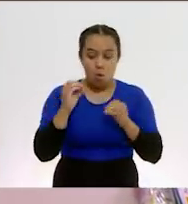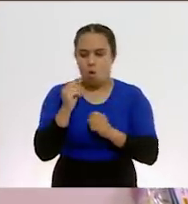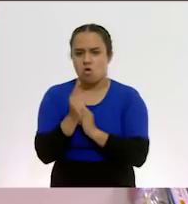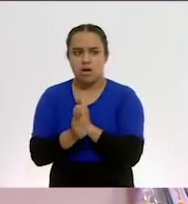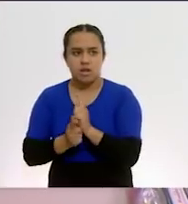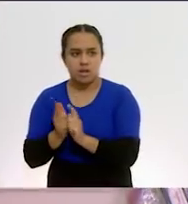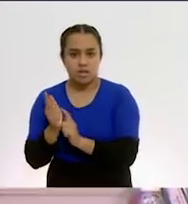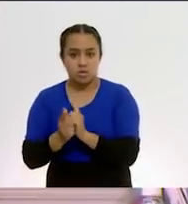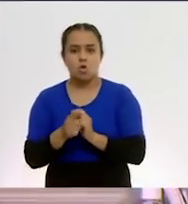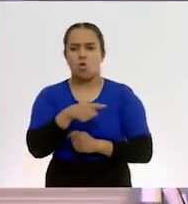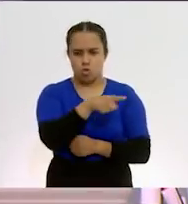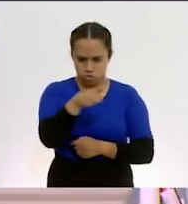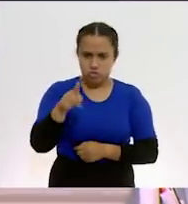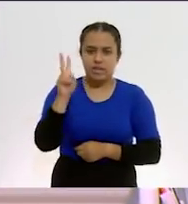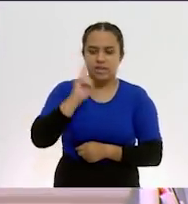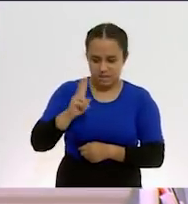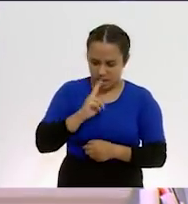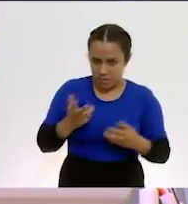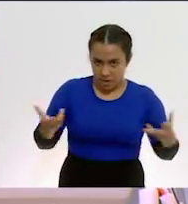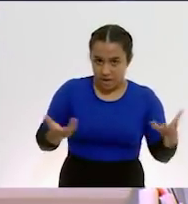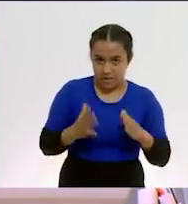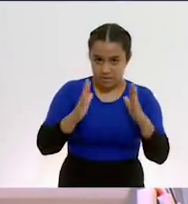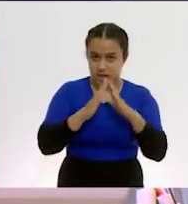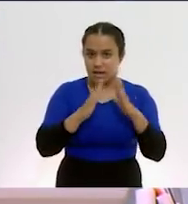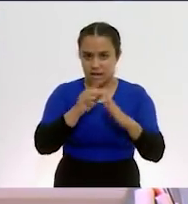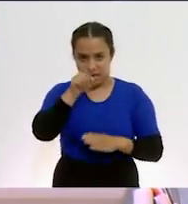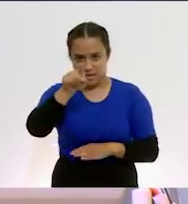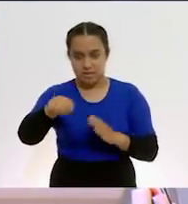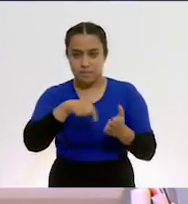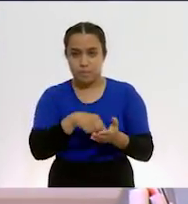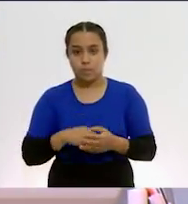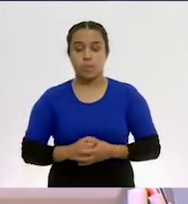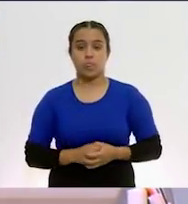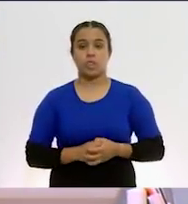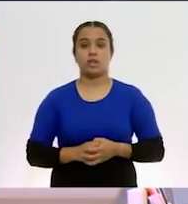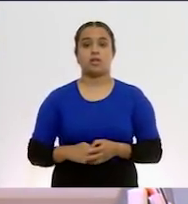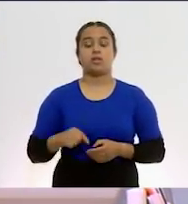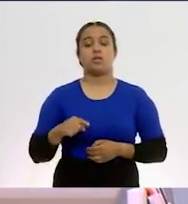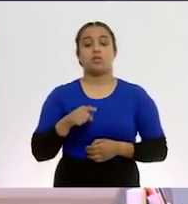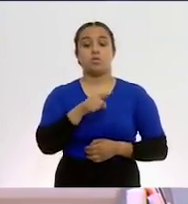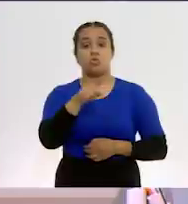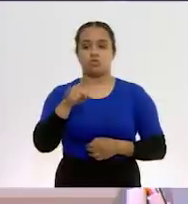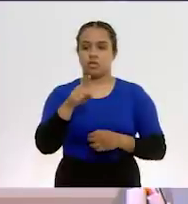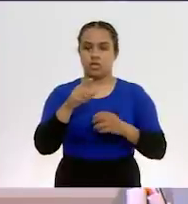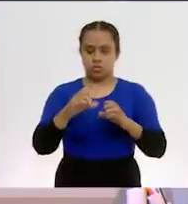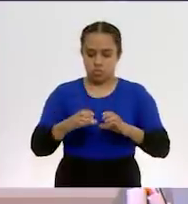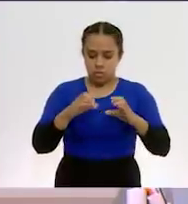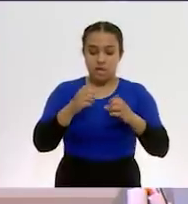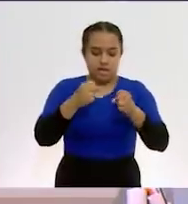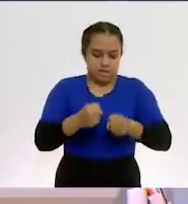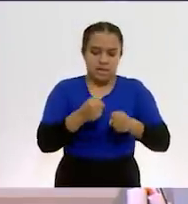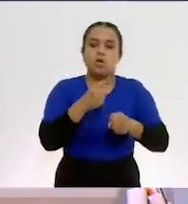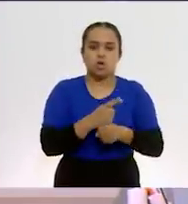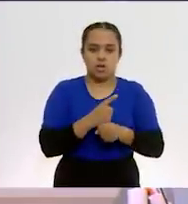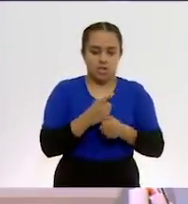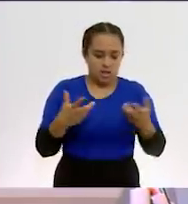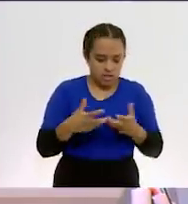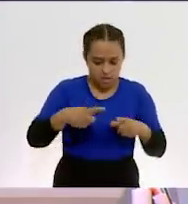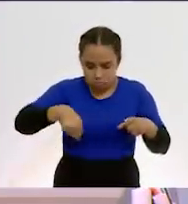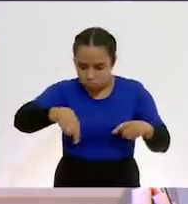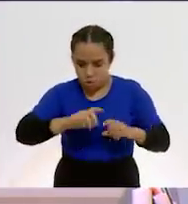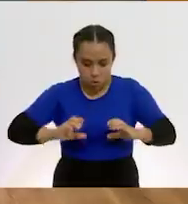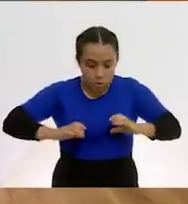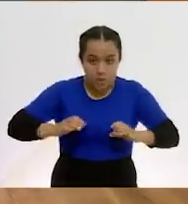les invito a que ustedes realicen este reto allá en su casa. Que tengan las medidas de seguridad necesarias para realizar esta